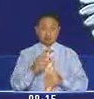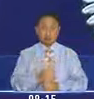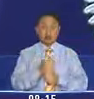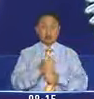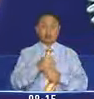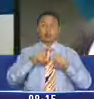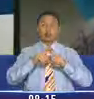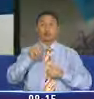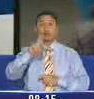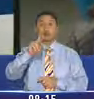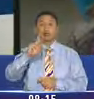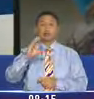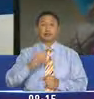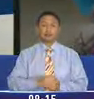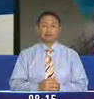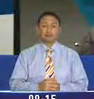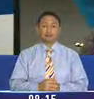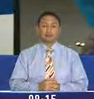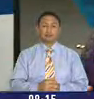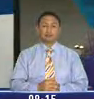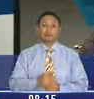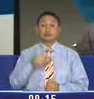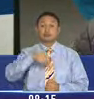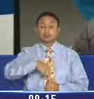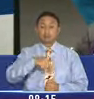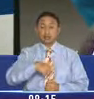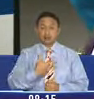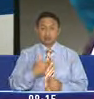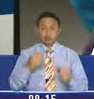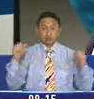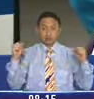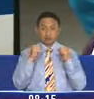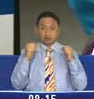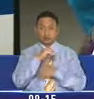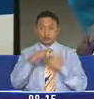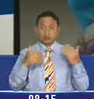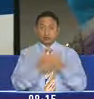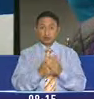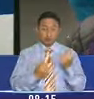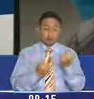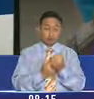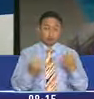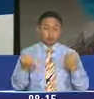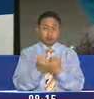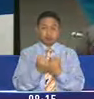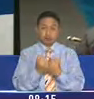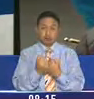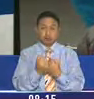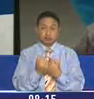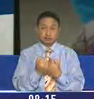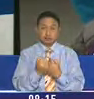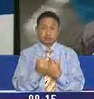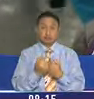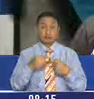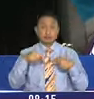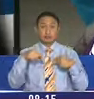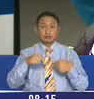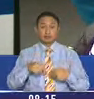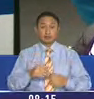varias UPC. Realmente esto es un ejercicio en que todos estamos haciendo aquí en conjunto. Básicamente